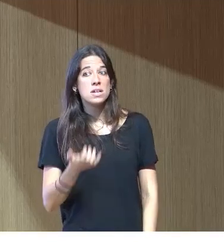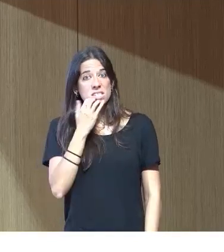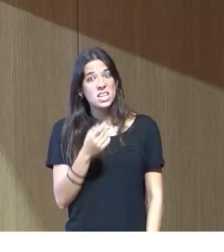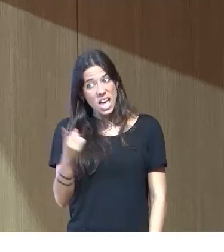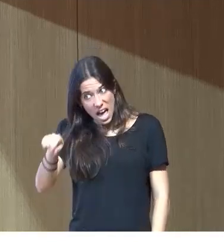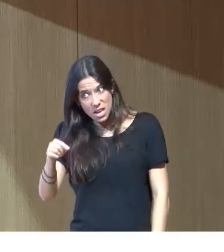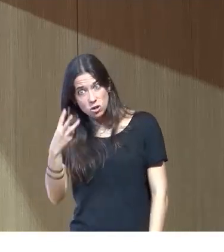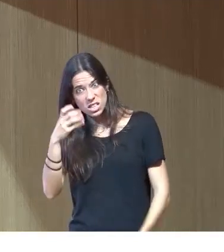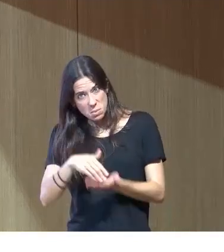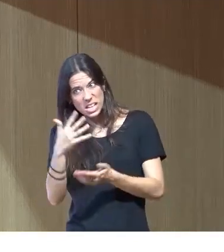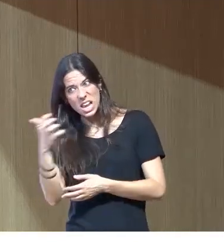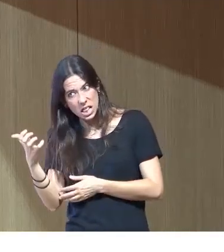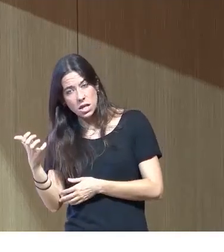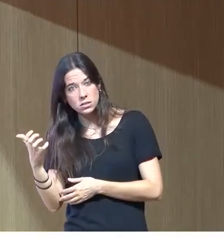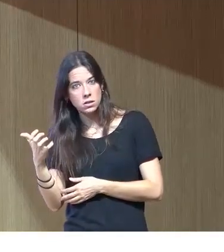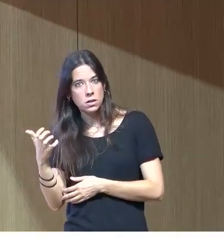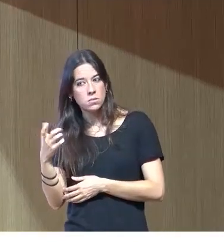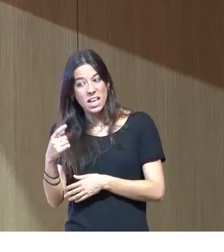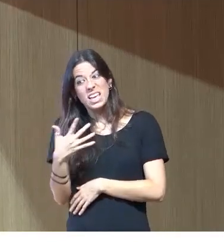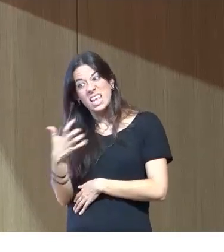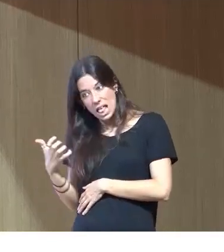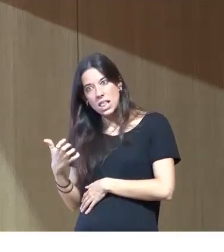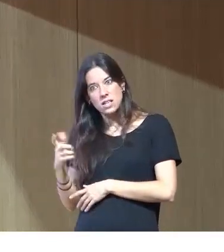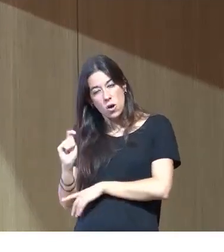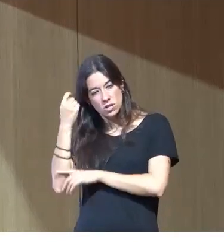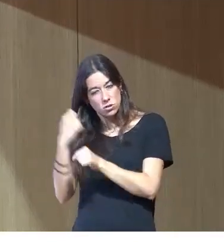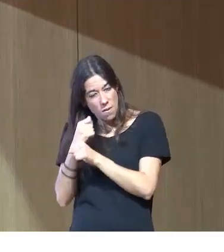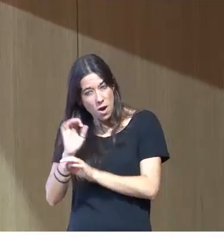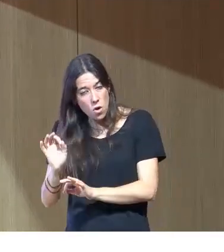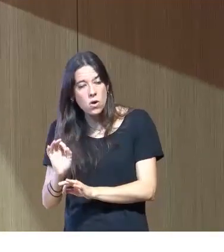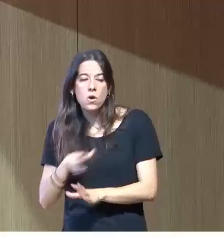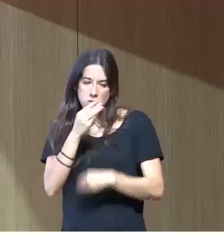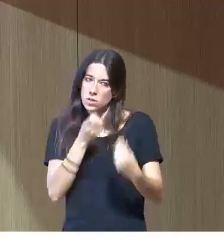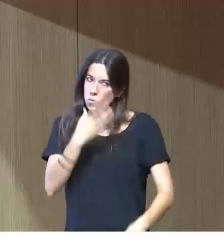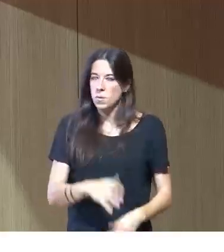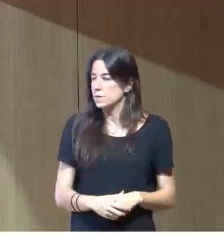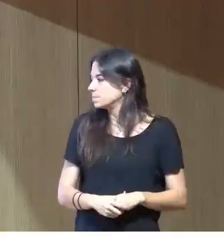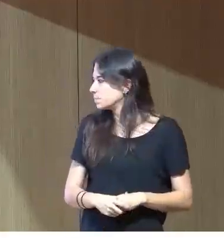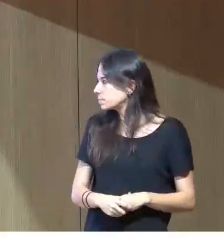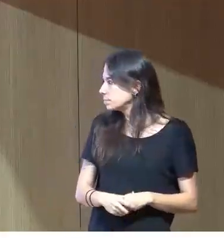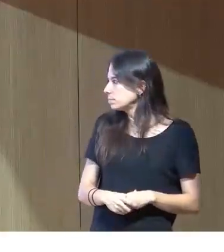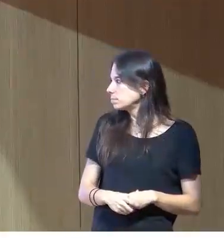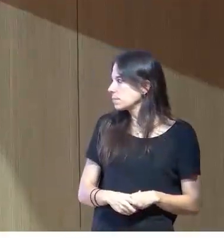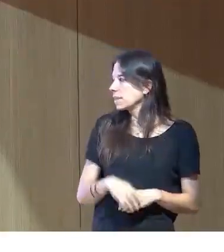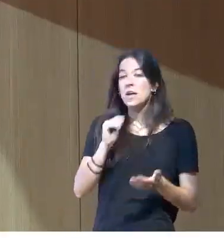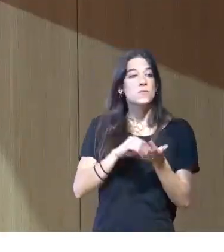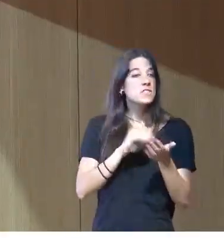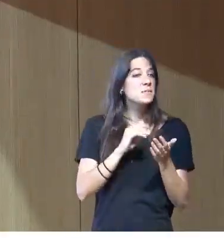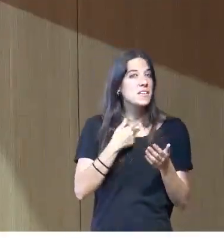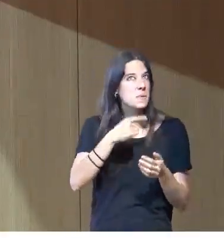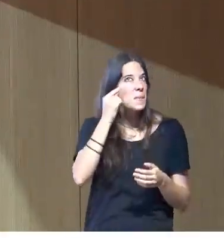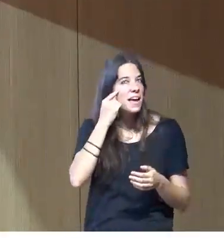conseguido una oportunidad laboral yo creo que lo estamos haciendo bastante bien me recuerda que como que había antes es como el anillo único no nos ha ayudado